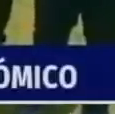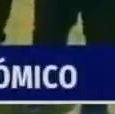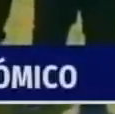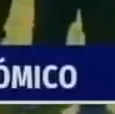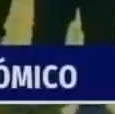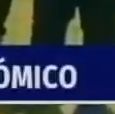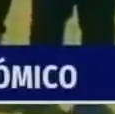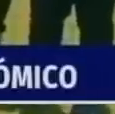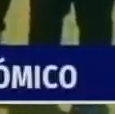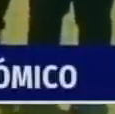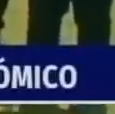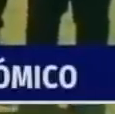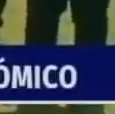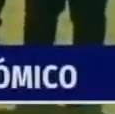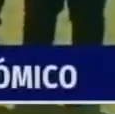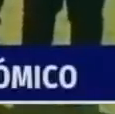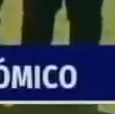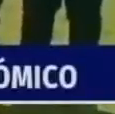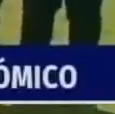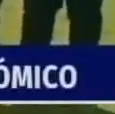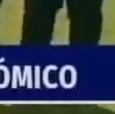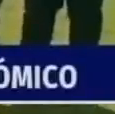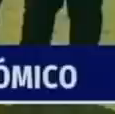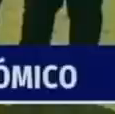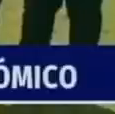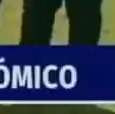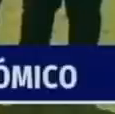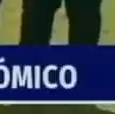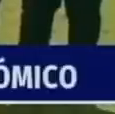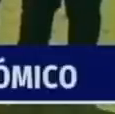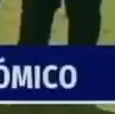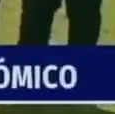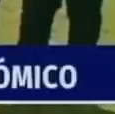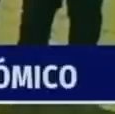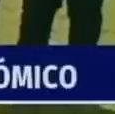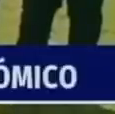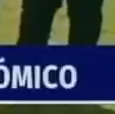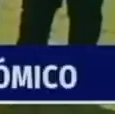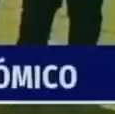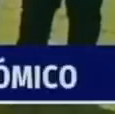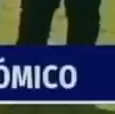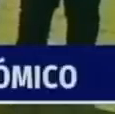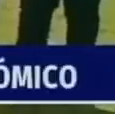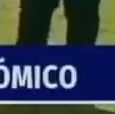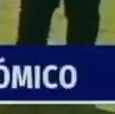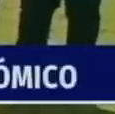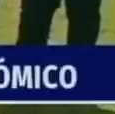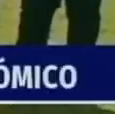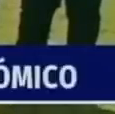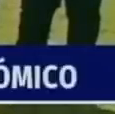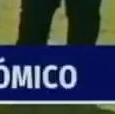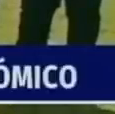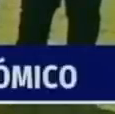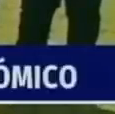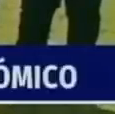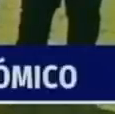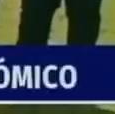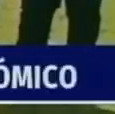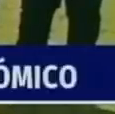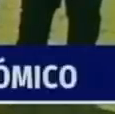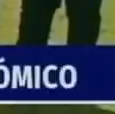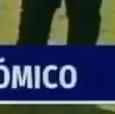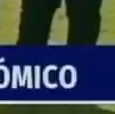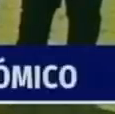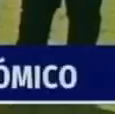y, por supuesto, el secretario de gobierno, que nos acompaña en nombre de Rafael Lacaba, nuestro gobernador victorioso, y que el día de hoy